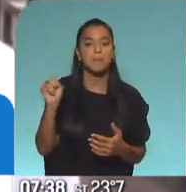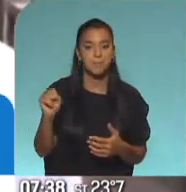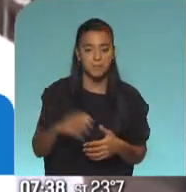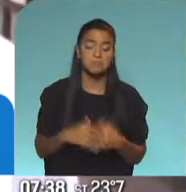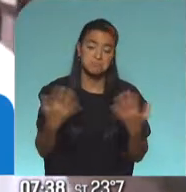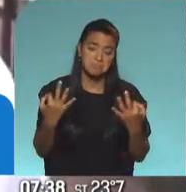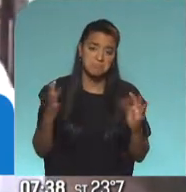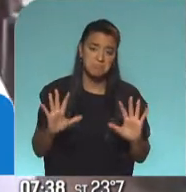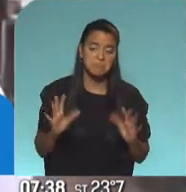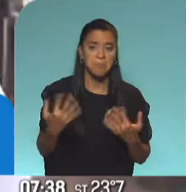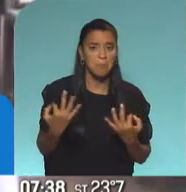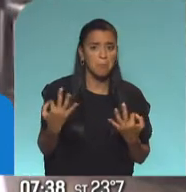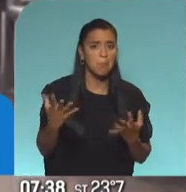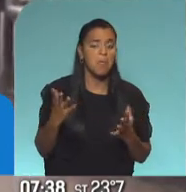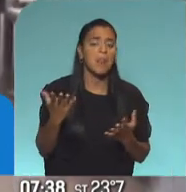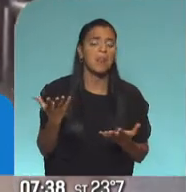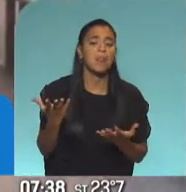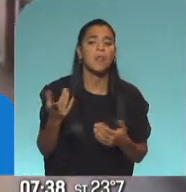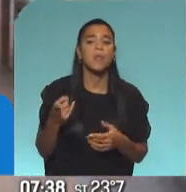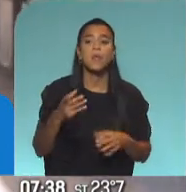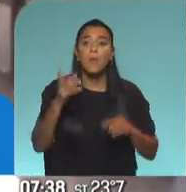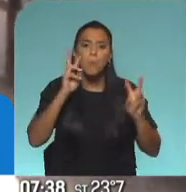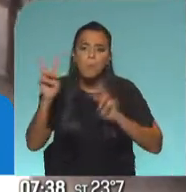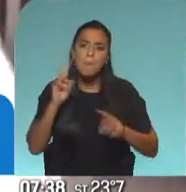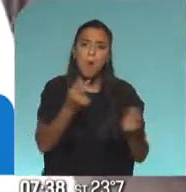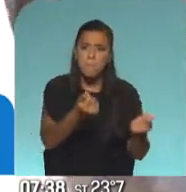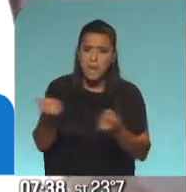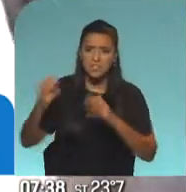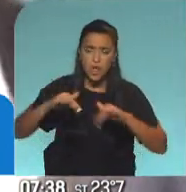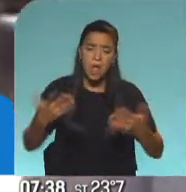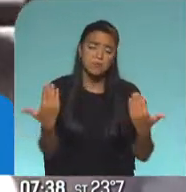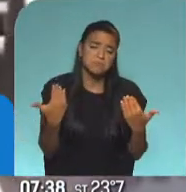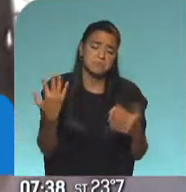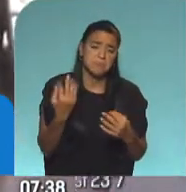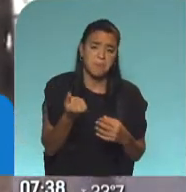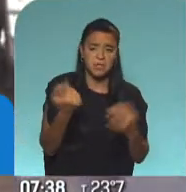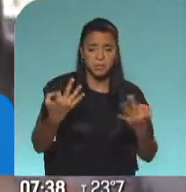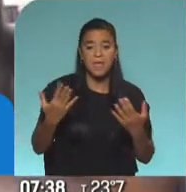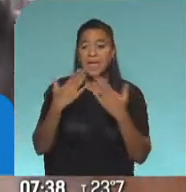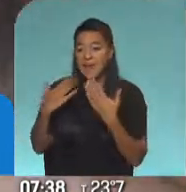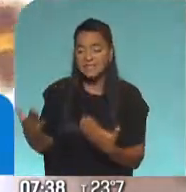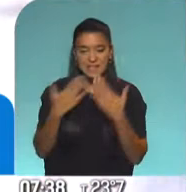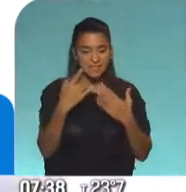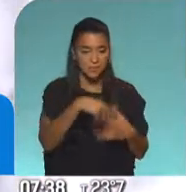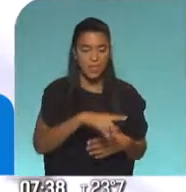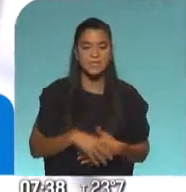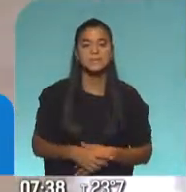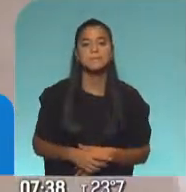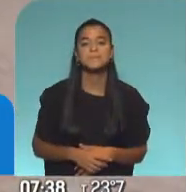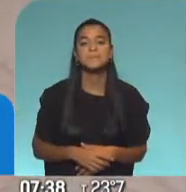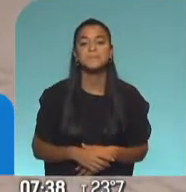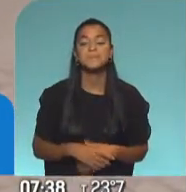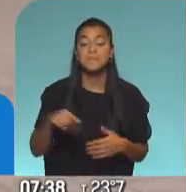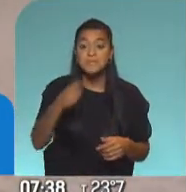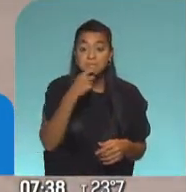bastante accesible por ahora. Claro. Dentro de todo lo que está a la costa es muy accesible. Gracias, ¿sí? No, a ustedes. Bueno, si